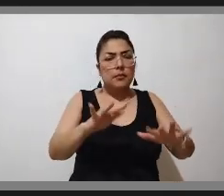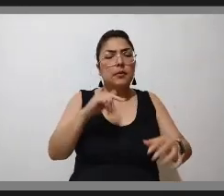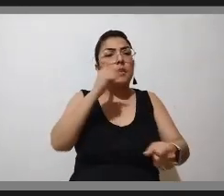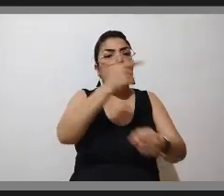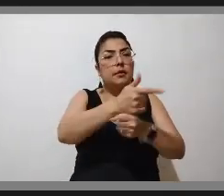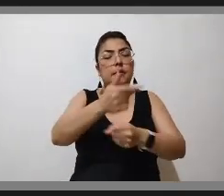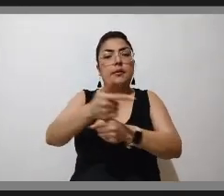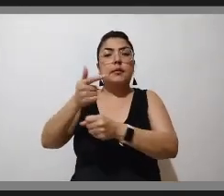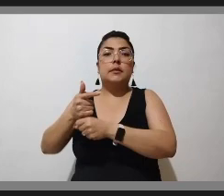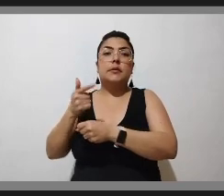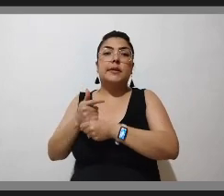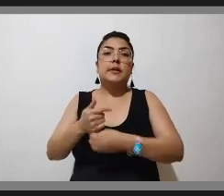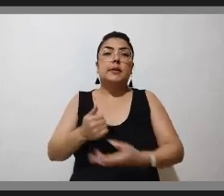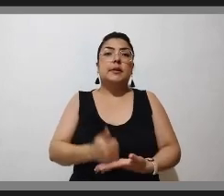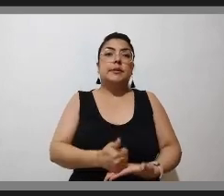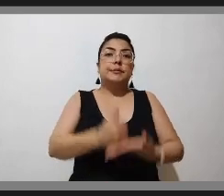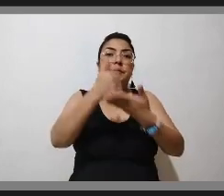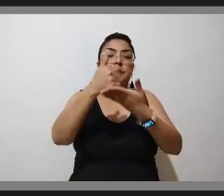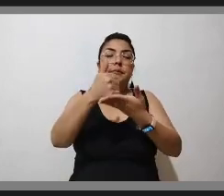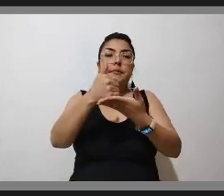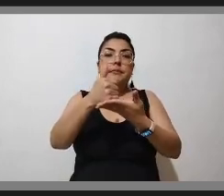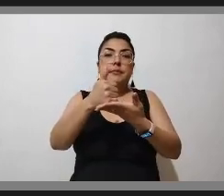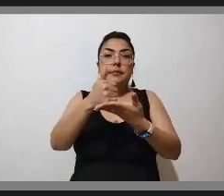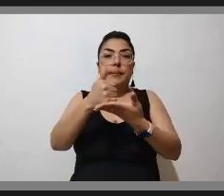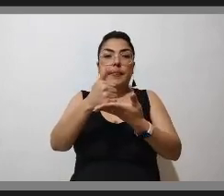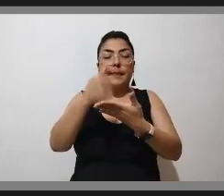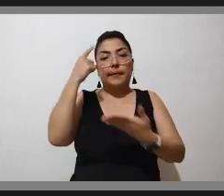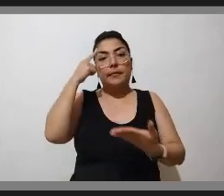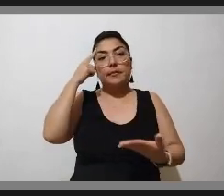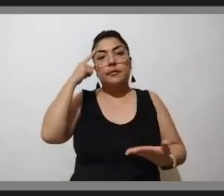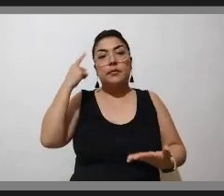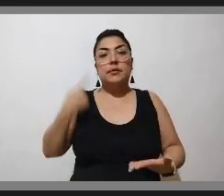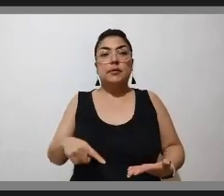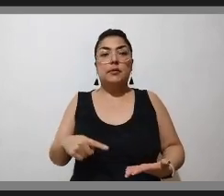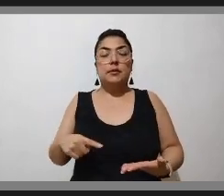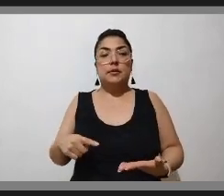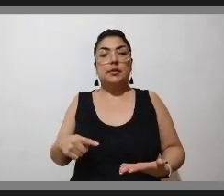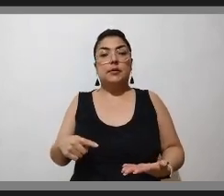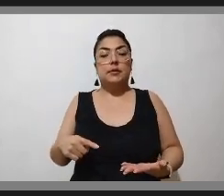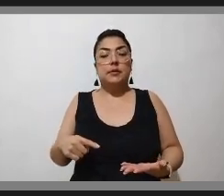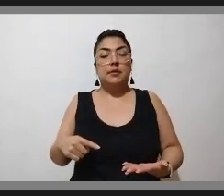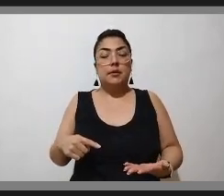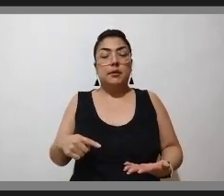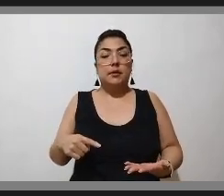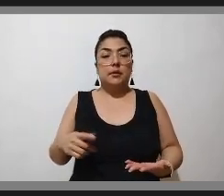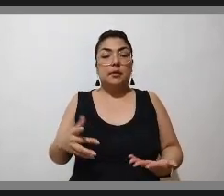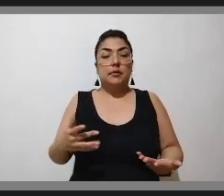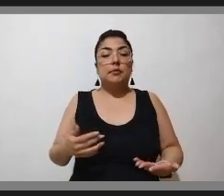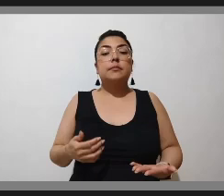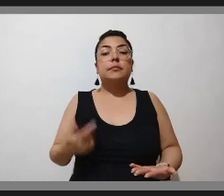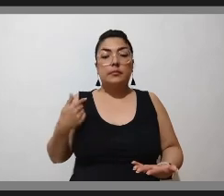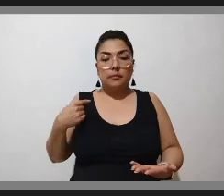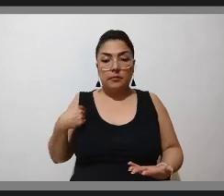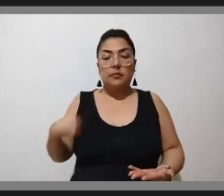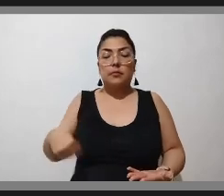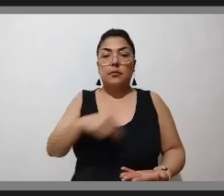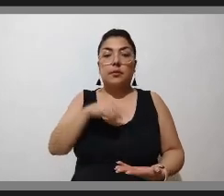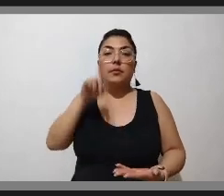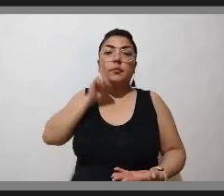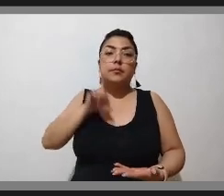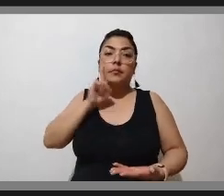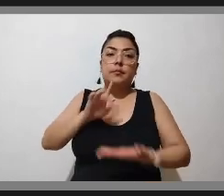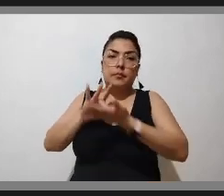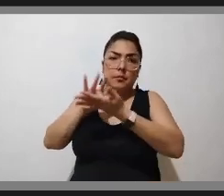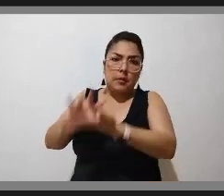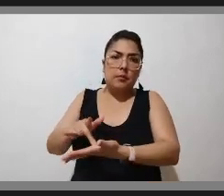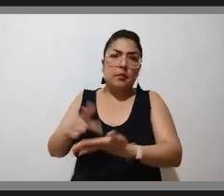encontrar material que pudieran utilizar para precisamente hacer este tipo de intervenciones en donde ustedes crean adecuado. Si